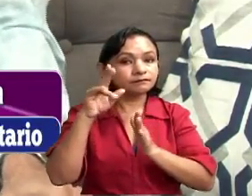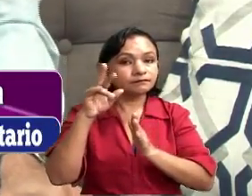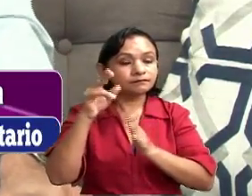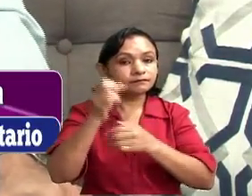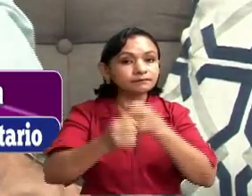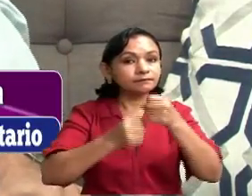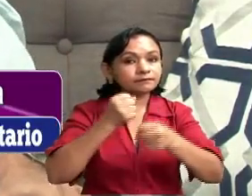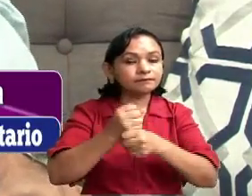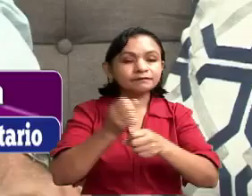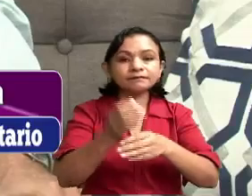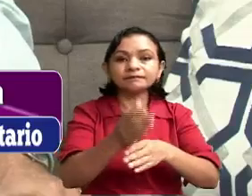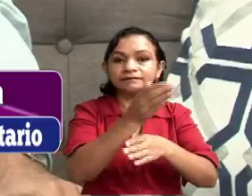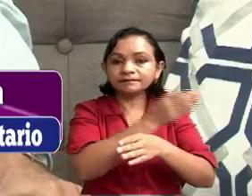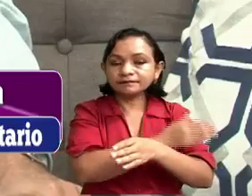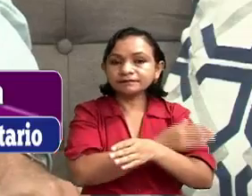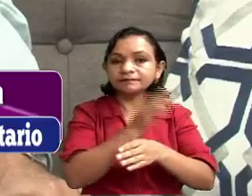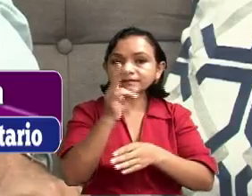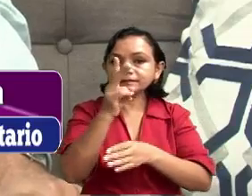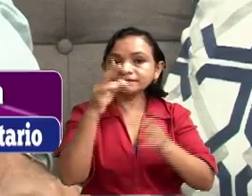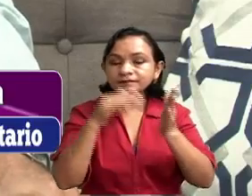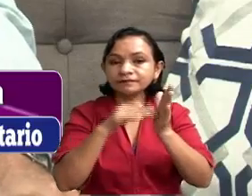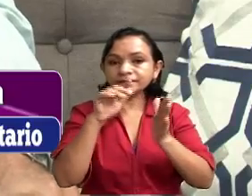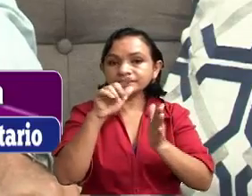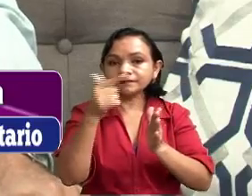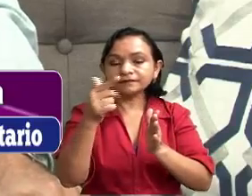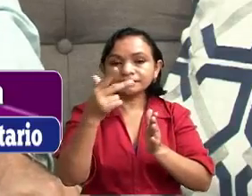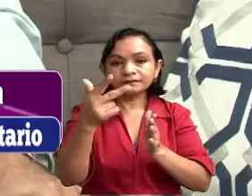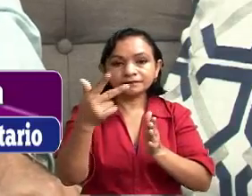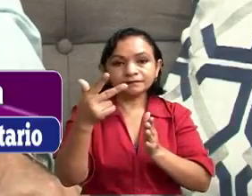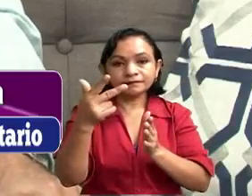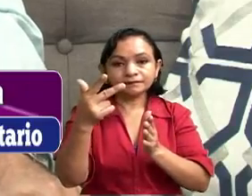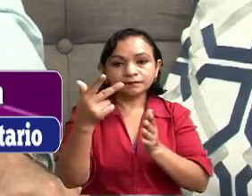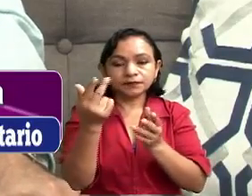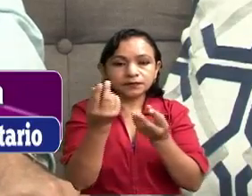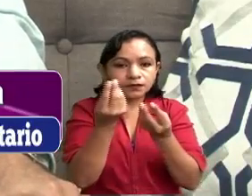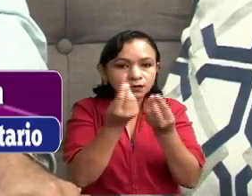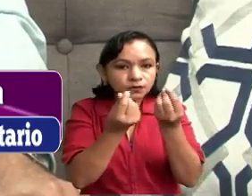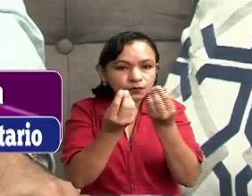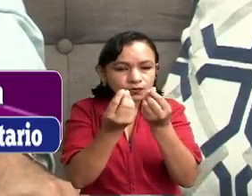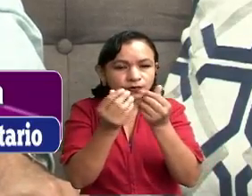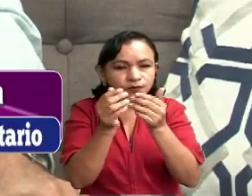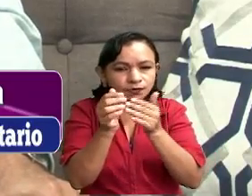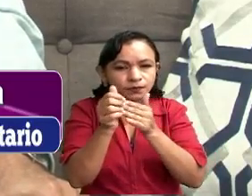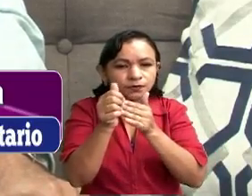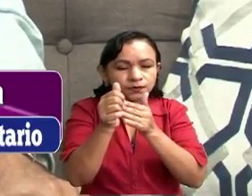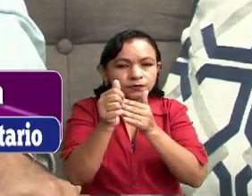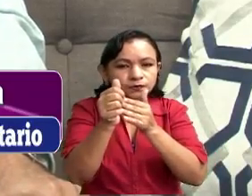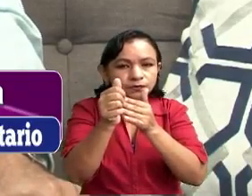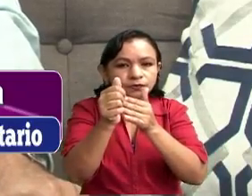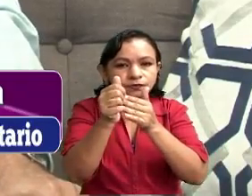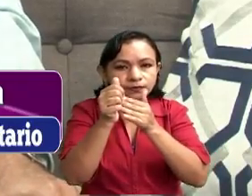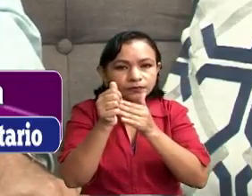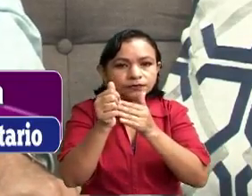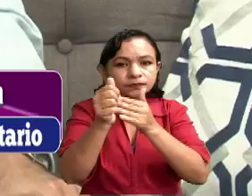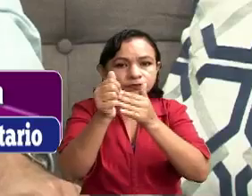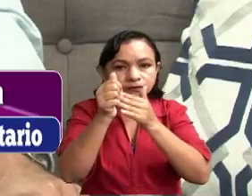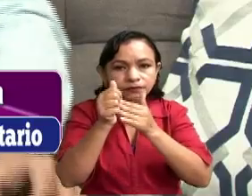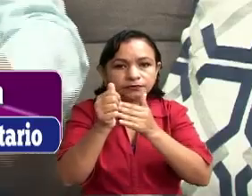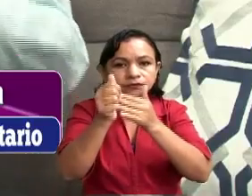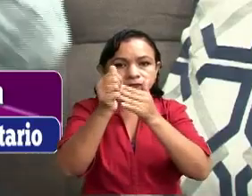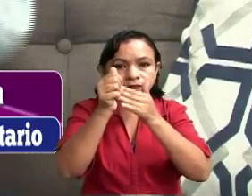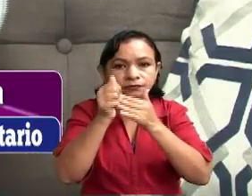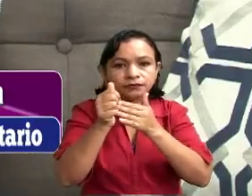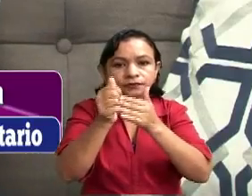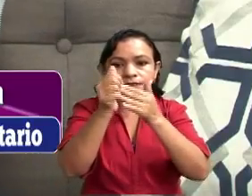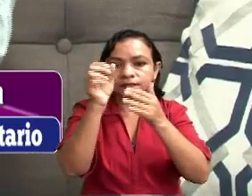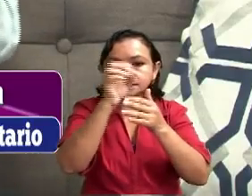año pasado. Ya, o sea que la economía va repuntando y ahí va los diferentes impuestos, sobre todo